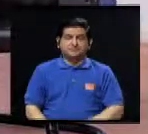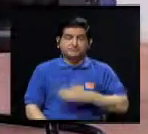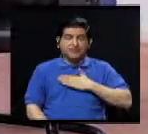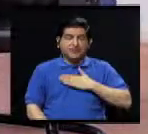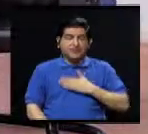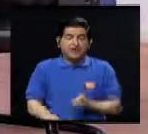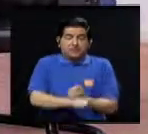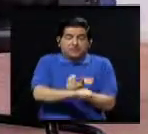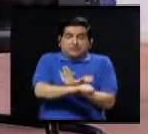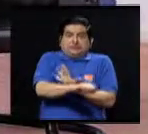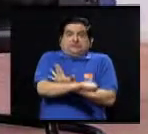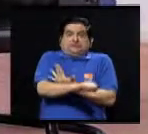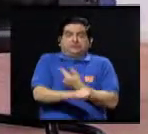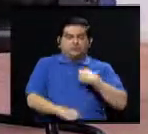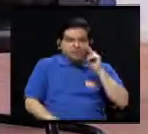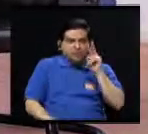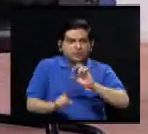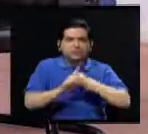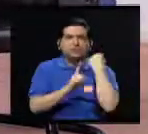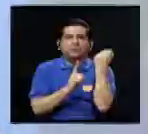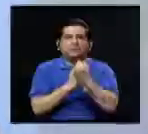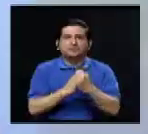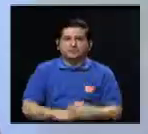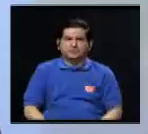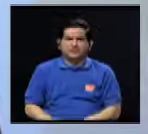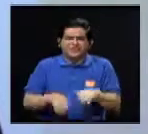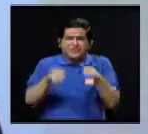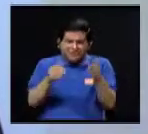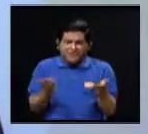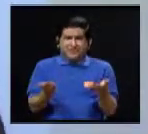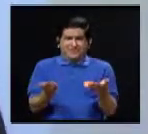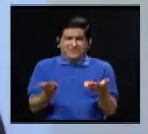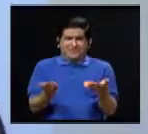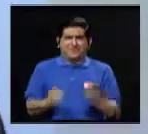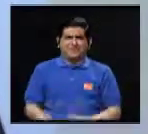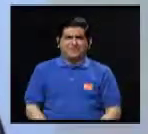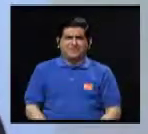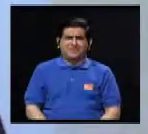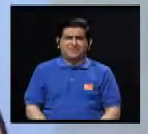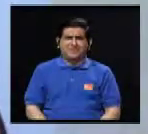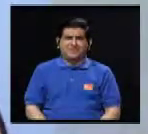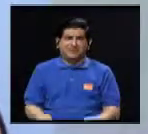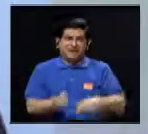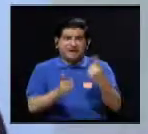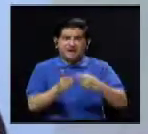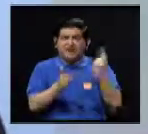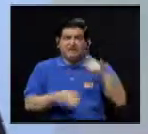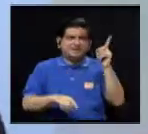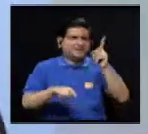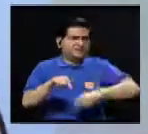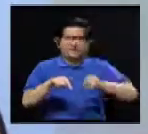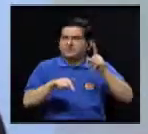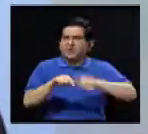se me para el pelo cada vez que yo veo eso, digamos, cómo puede ser posible que muchas veces